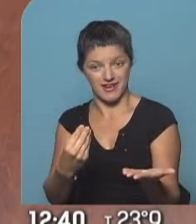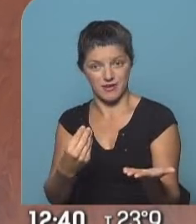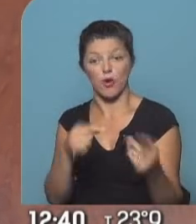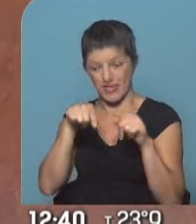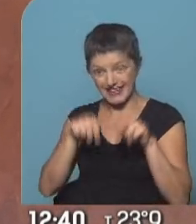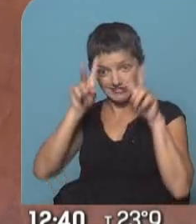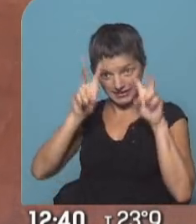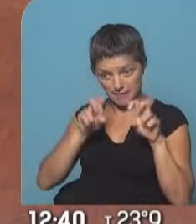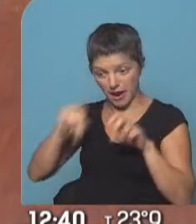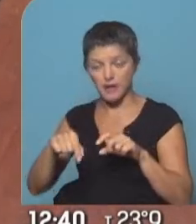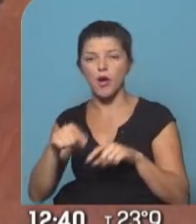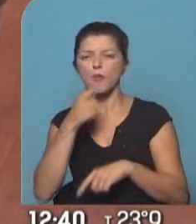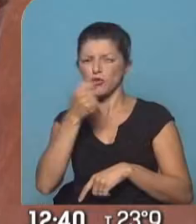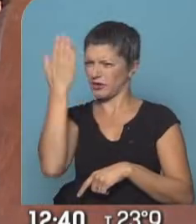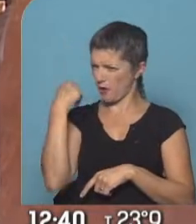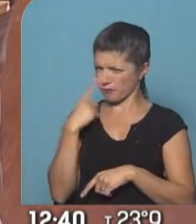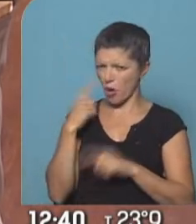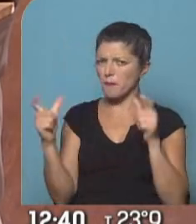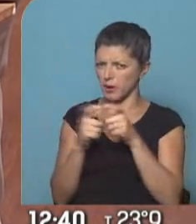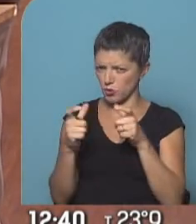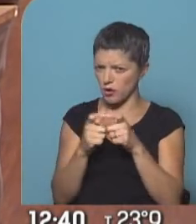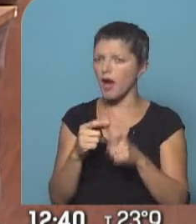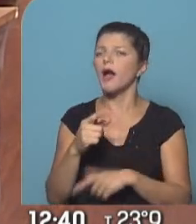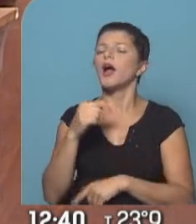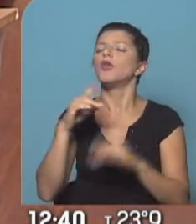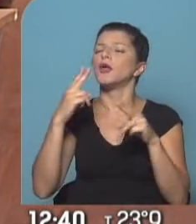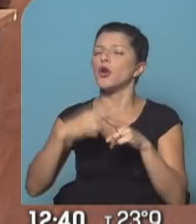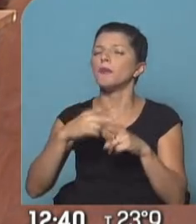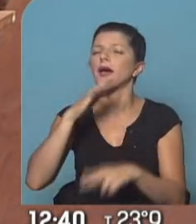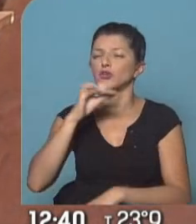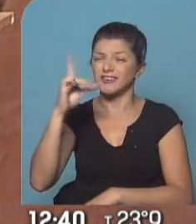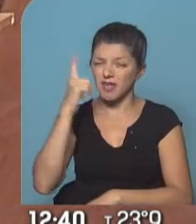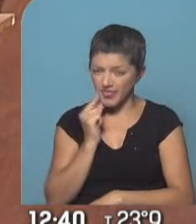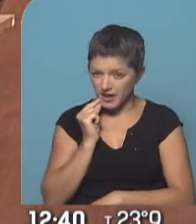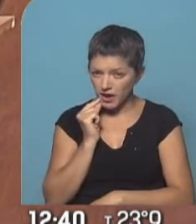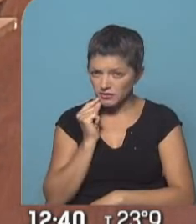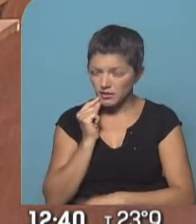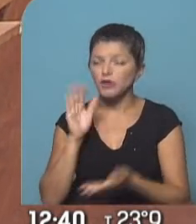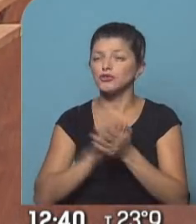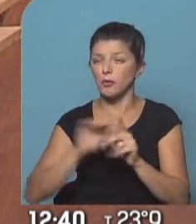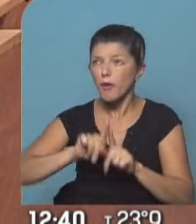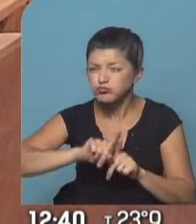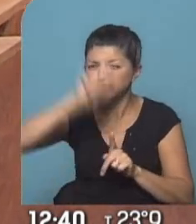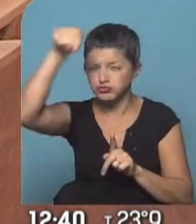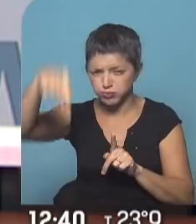esto. Una película que se llama 14 días, si la vieron, pero la recomiendo mucho, de la crisis de los misiles, que muestra cómo